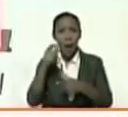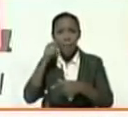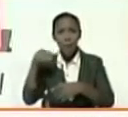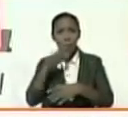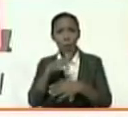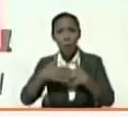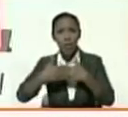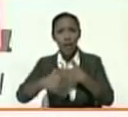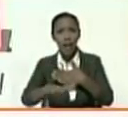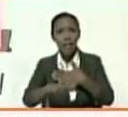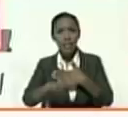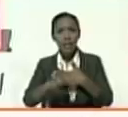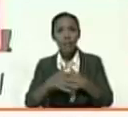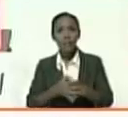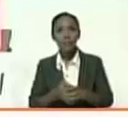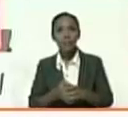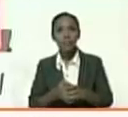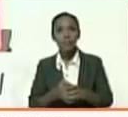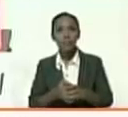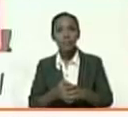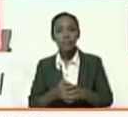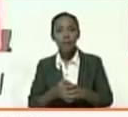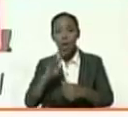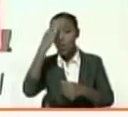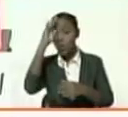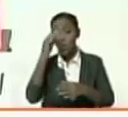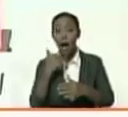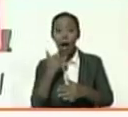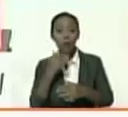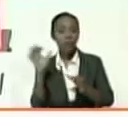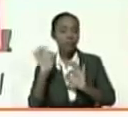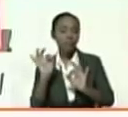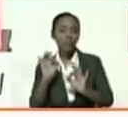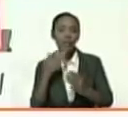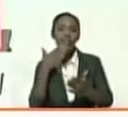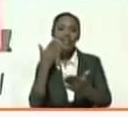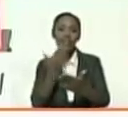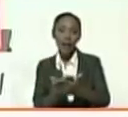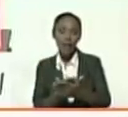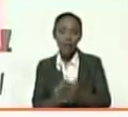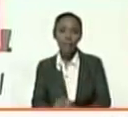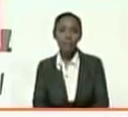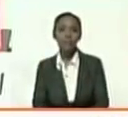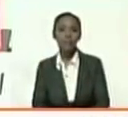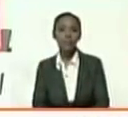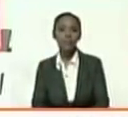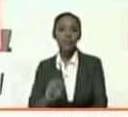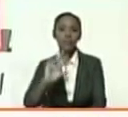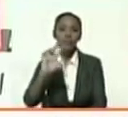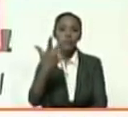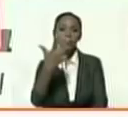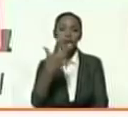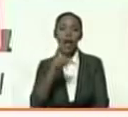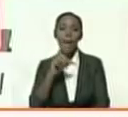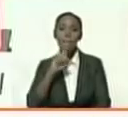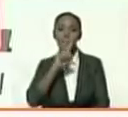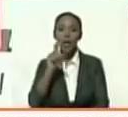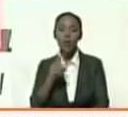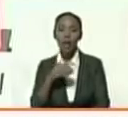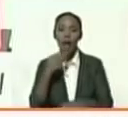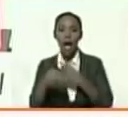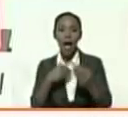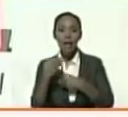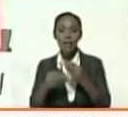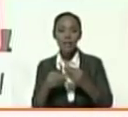por delante. No tengas duda que así va a ser. Gracias, Rafael. Tercera pregunta la realiza Daniel Vázquez